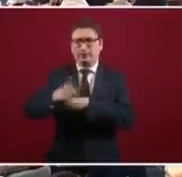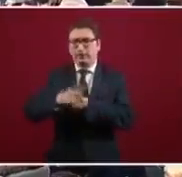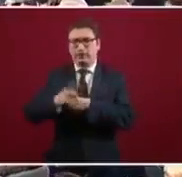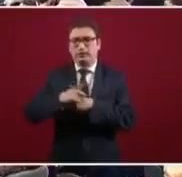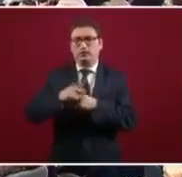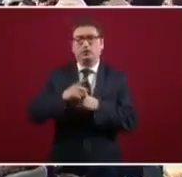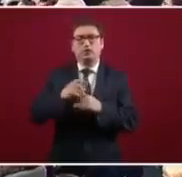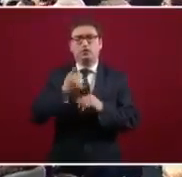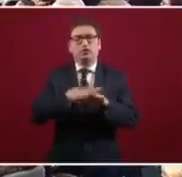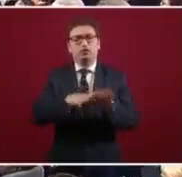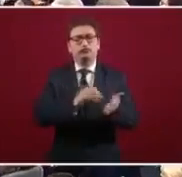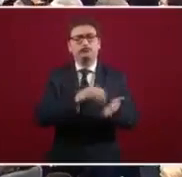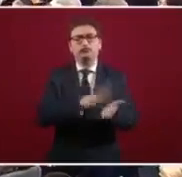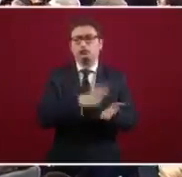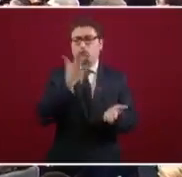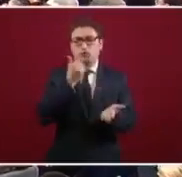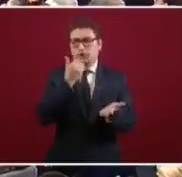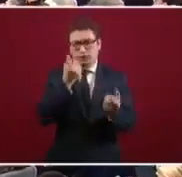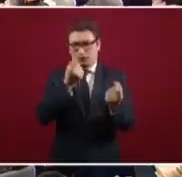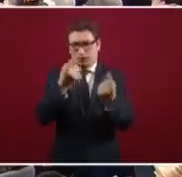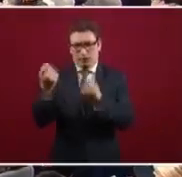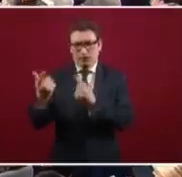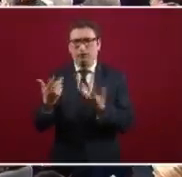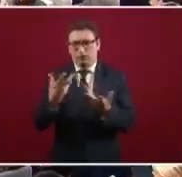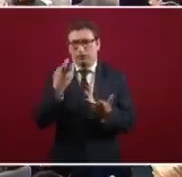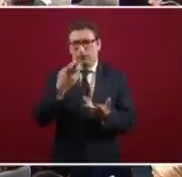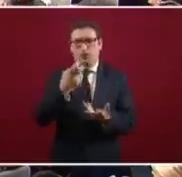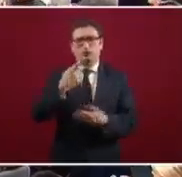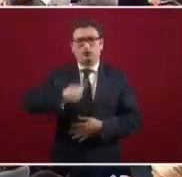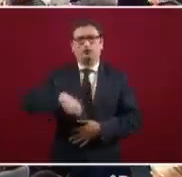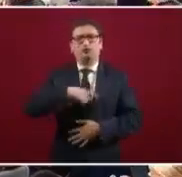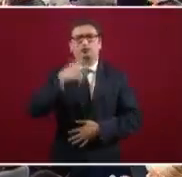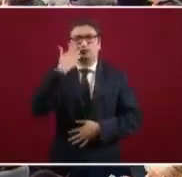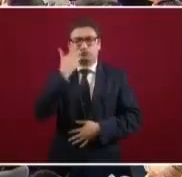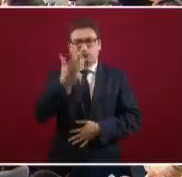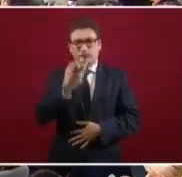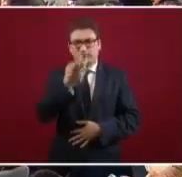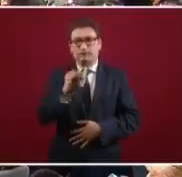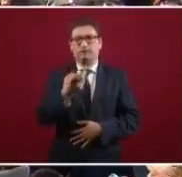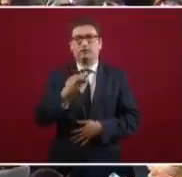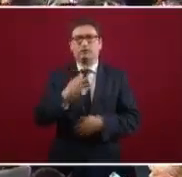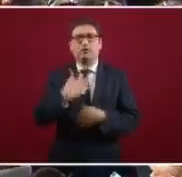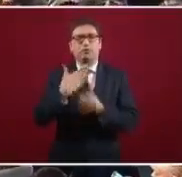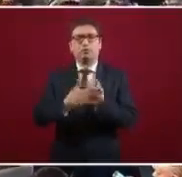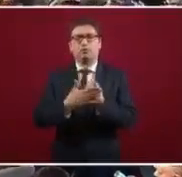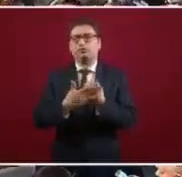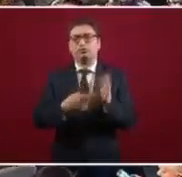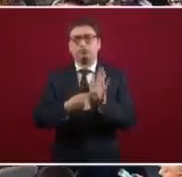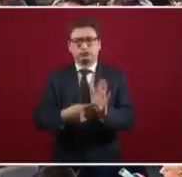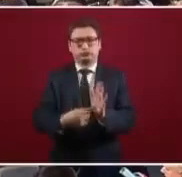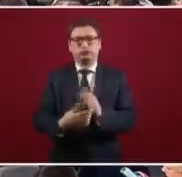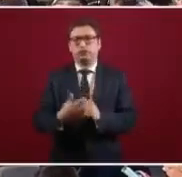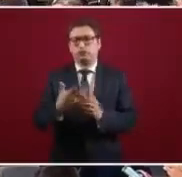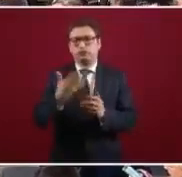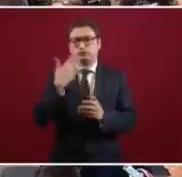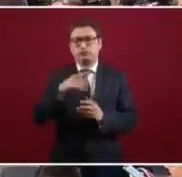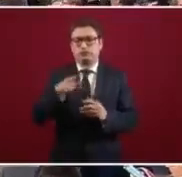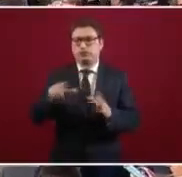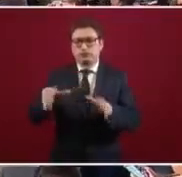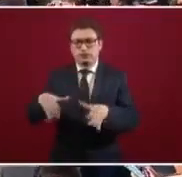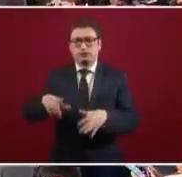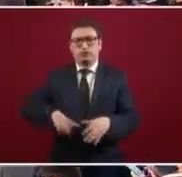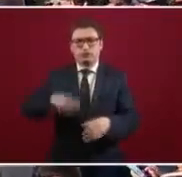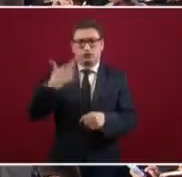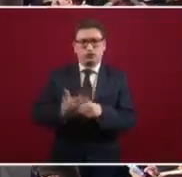entonces lo que queremos es vamos a presentar primero con los